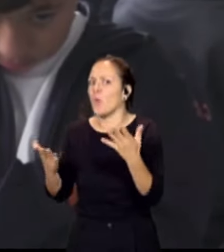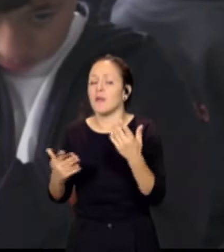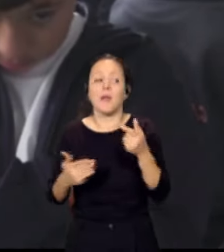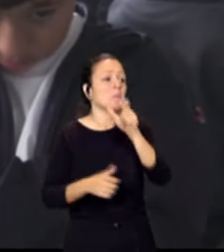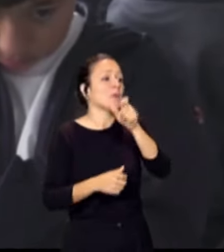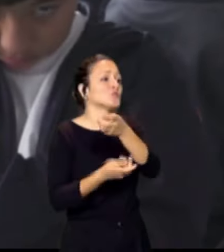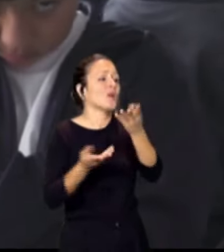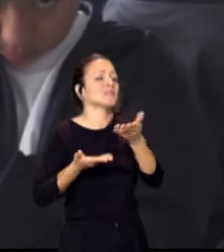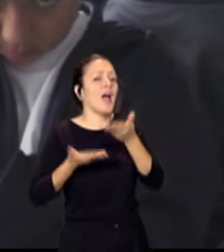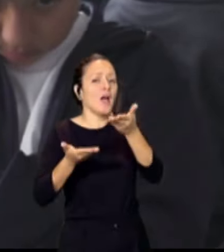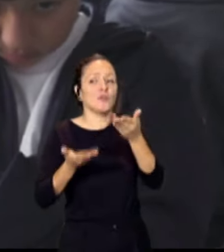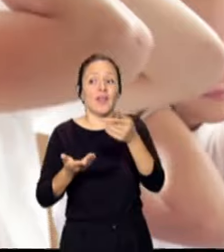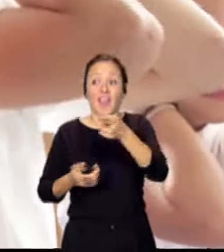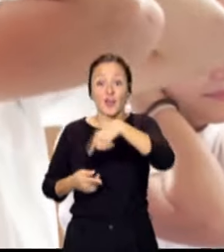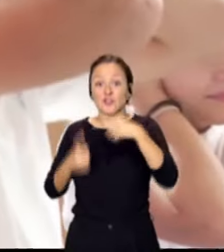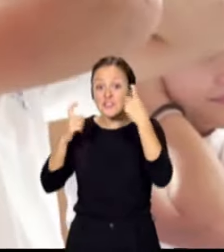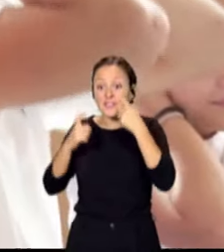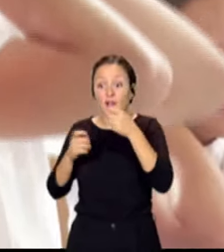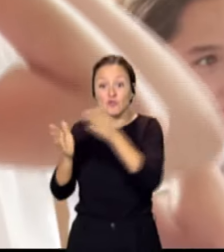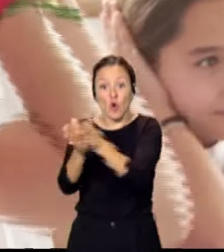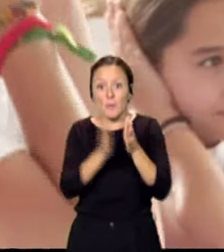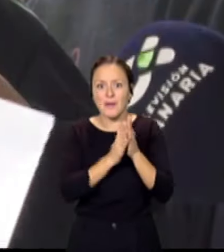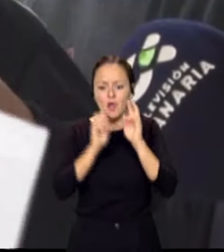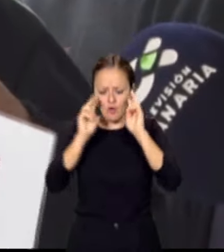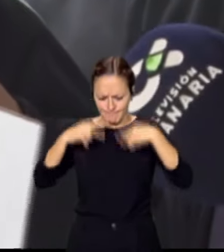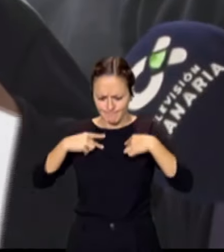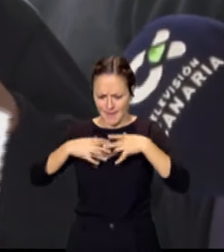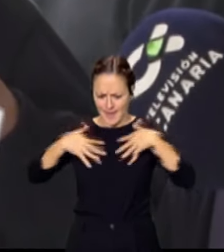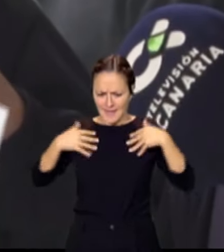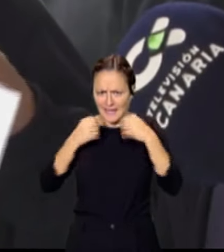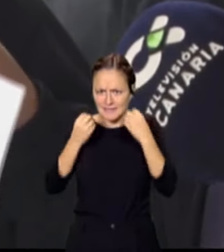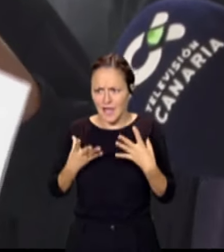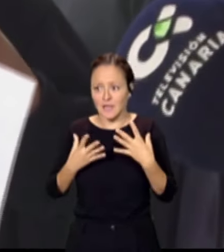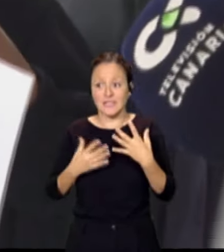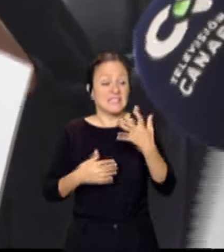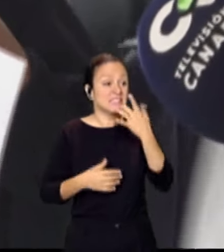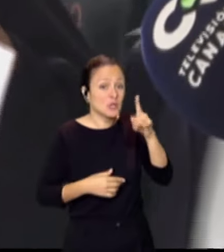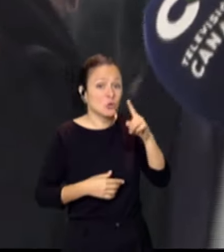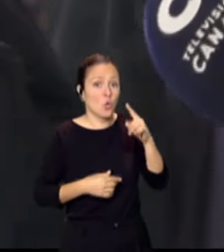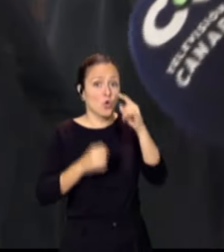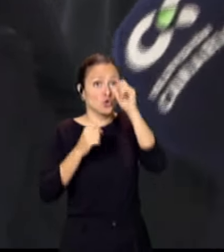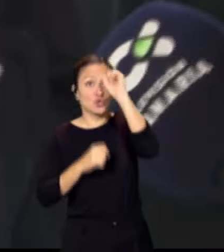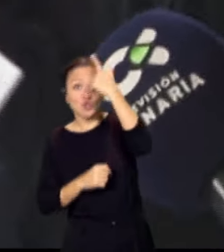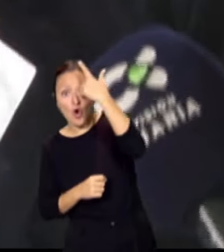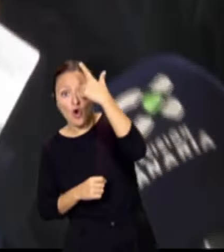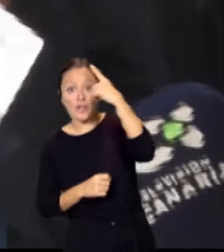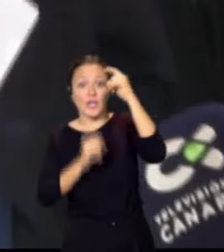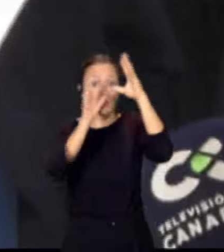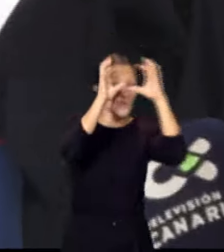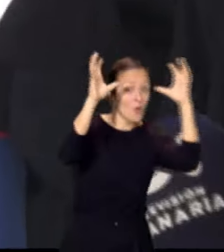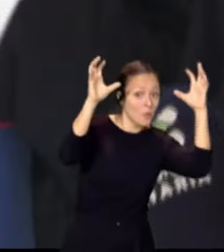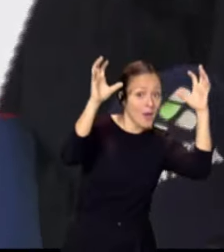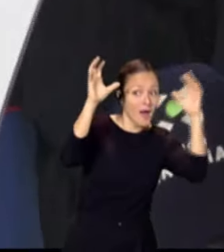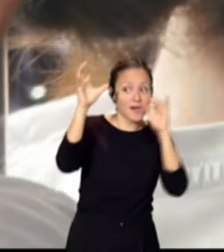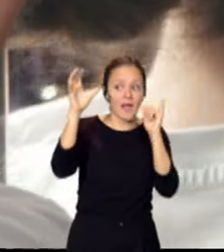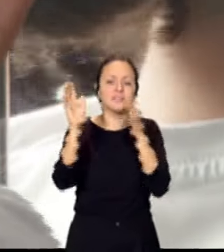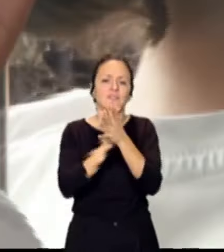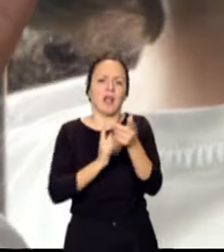tratan que sus compañeros reconozcan sus estados de ánimo cuando está soleado y nublado es que estamos